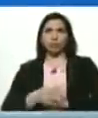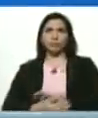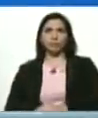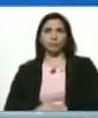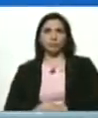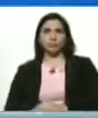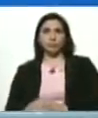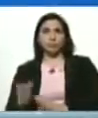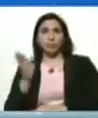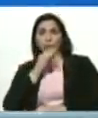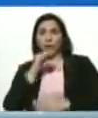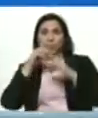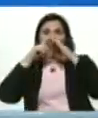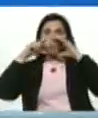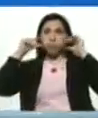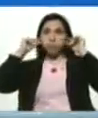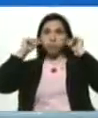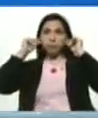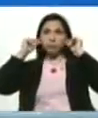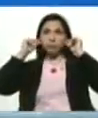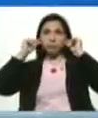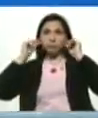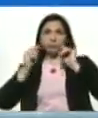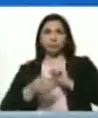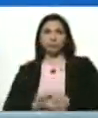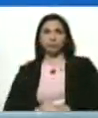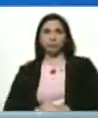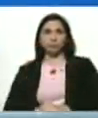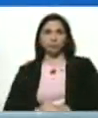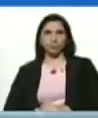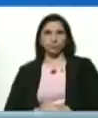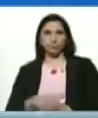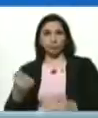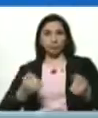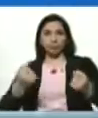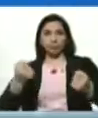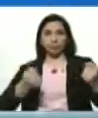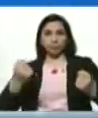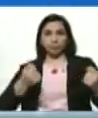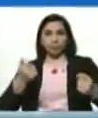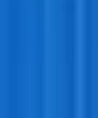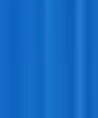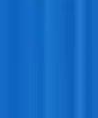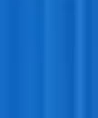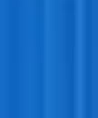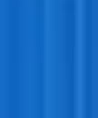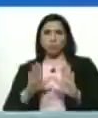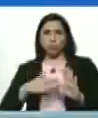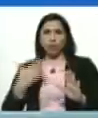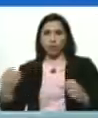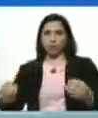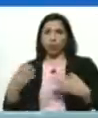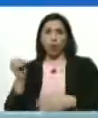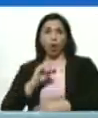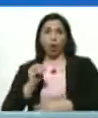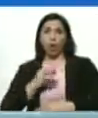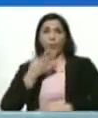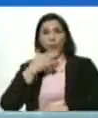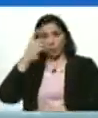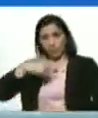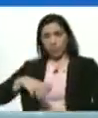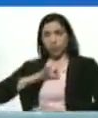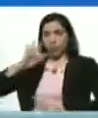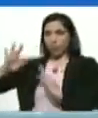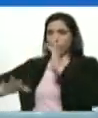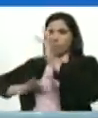se pone el tapaboca obligatorio si el chofer del autobús me o servir de factor para